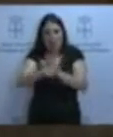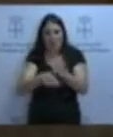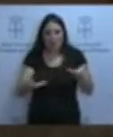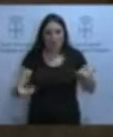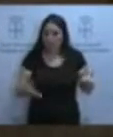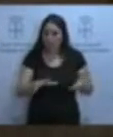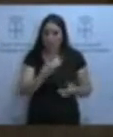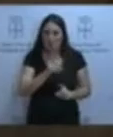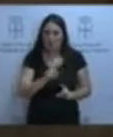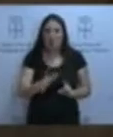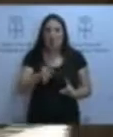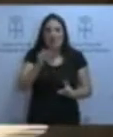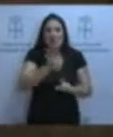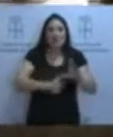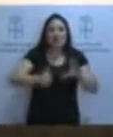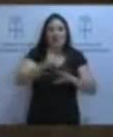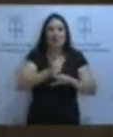Nacional, en este auto